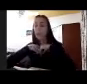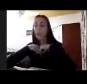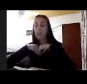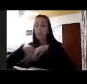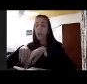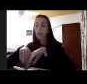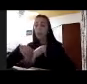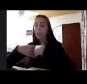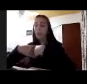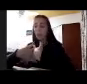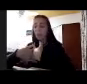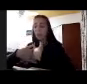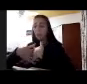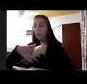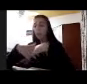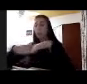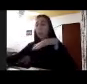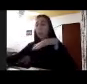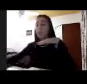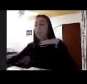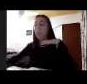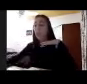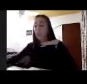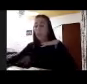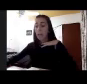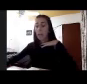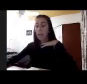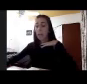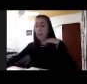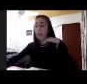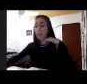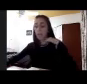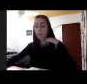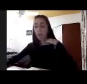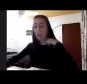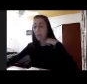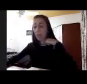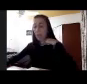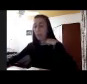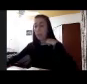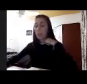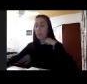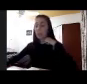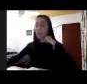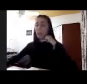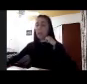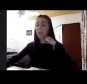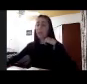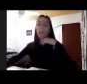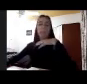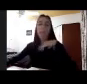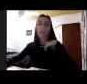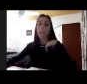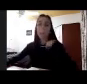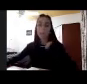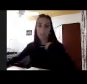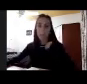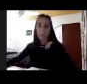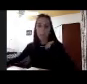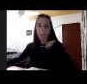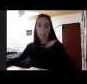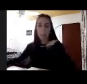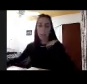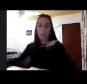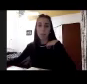que tenga algo más diverso, donde cada situación familiar se pueda adaptar